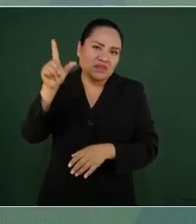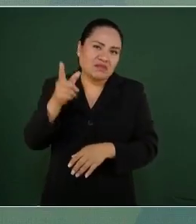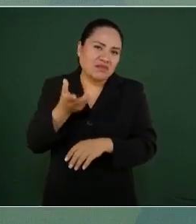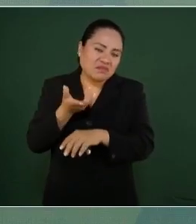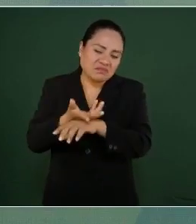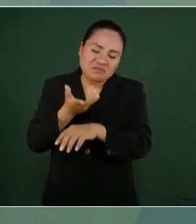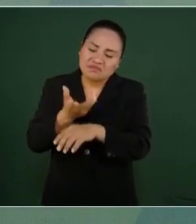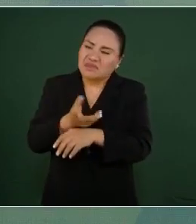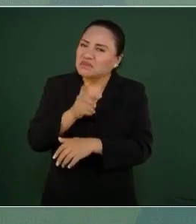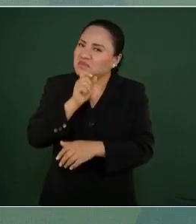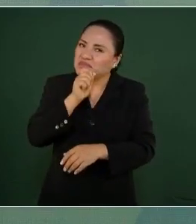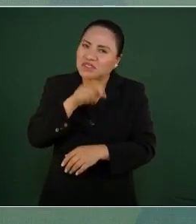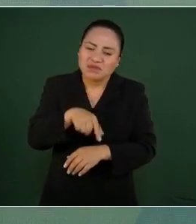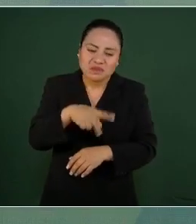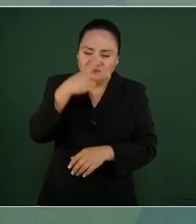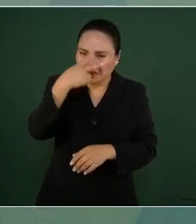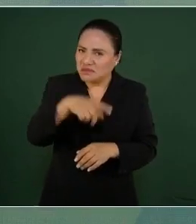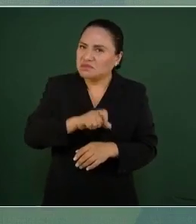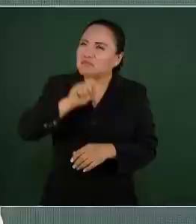es lo mismo